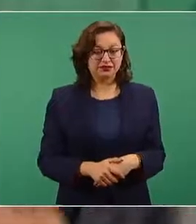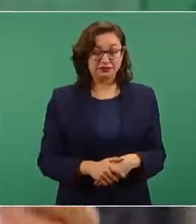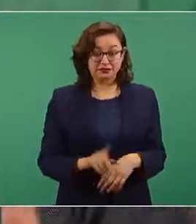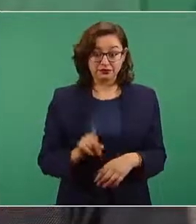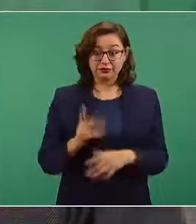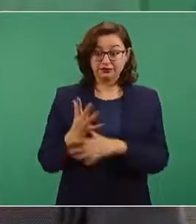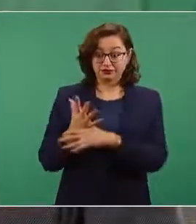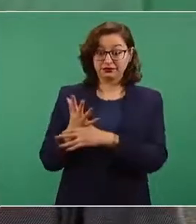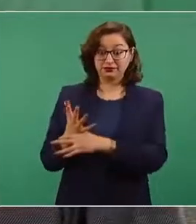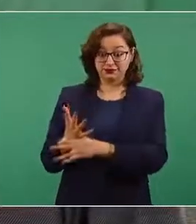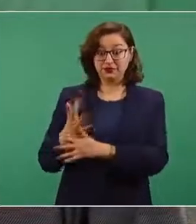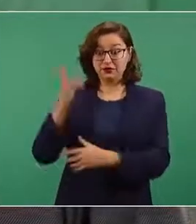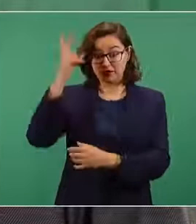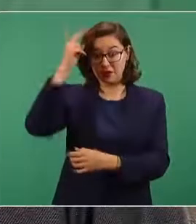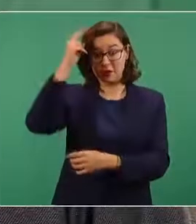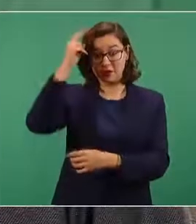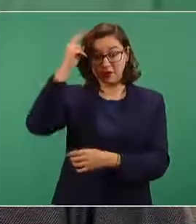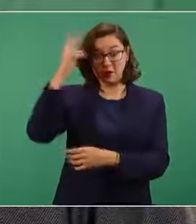Así